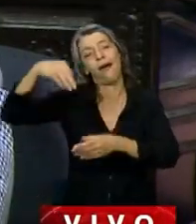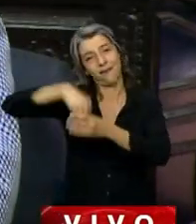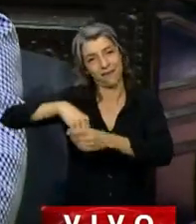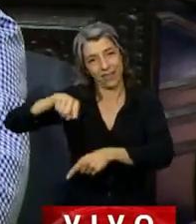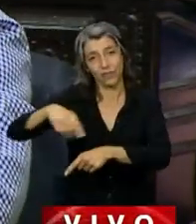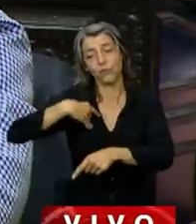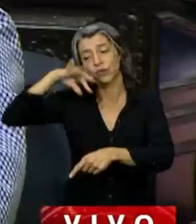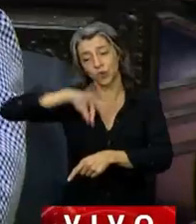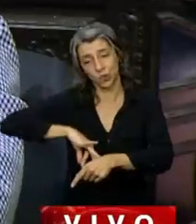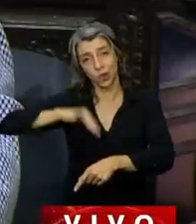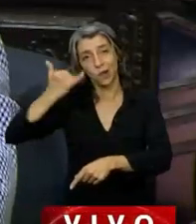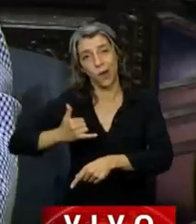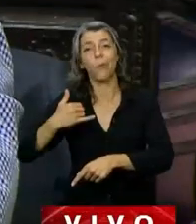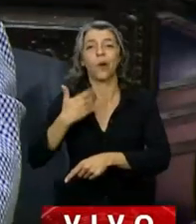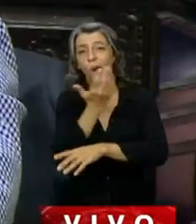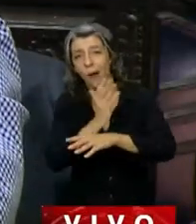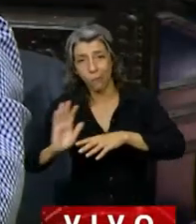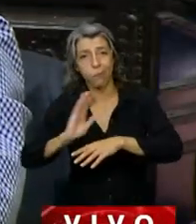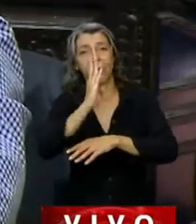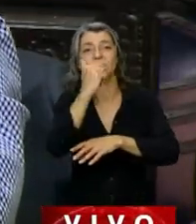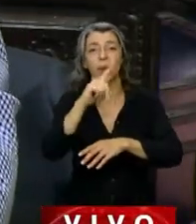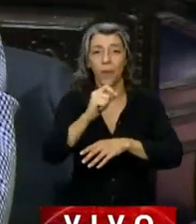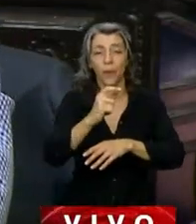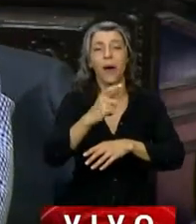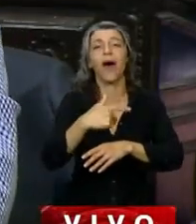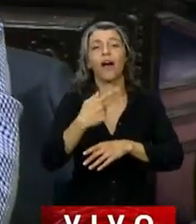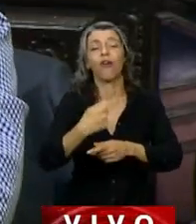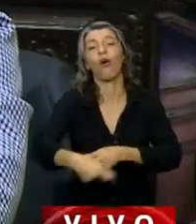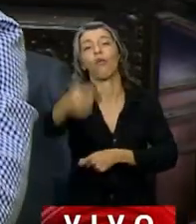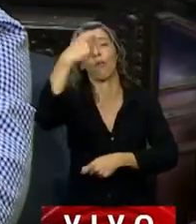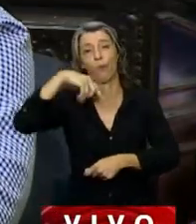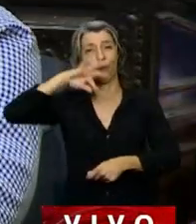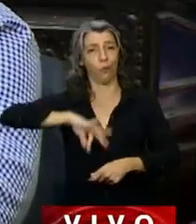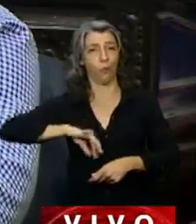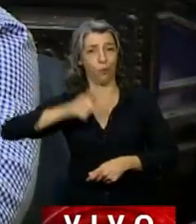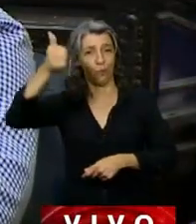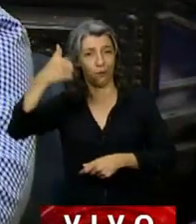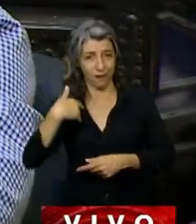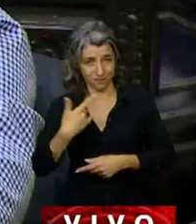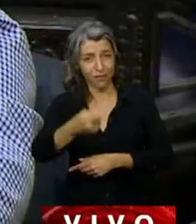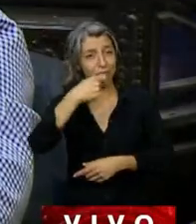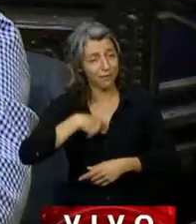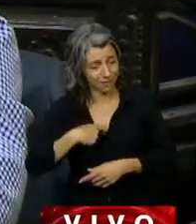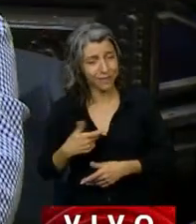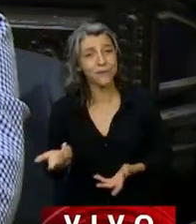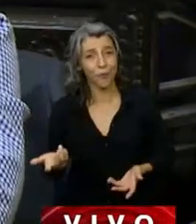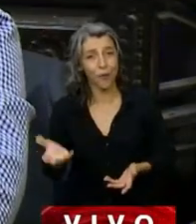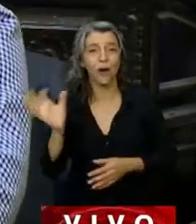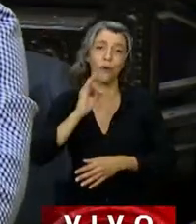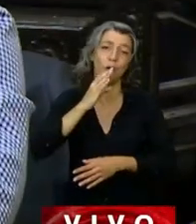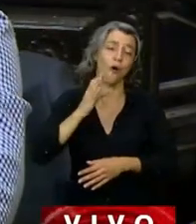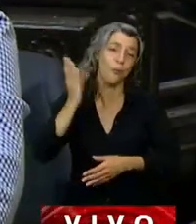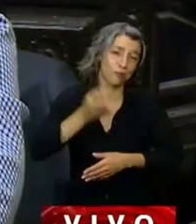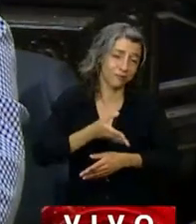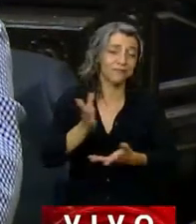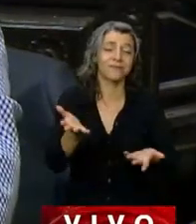de su sueldo, el banco les tiene que reintegrar el impuesto a las ganancias o el equivalente al impuesto de las ganancias. Entonces, lo que yo